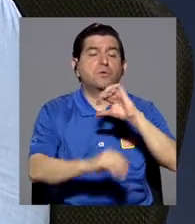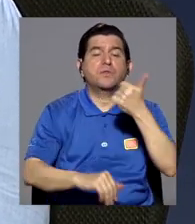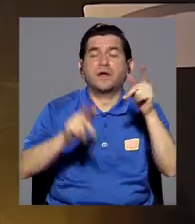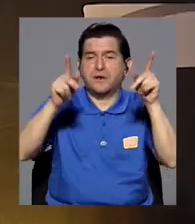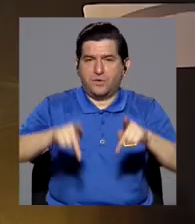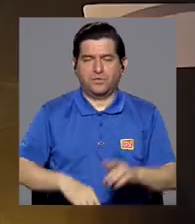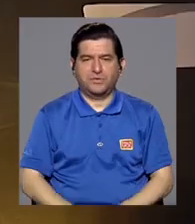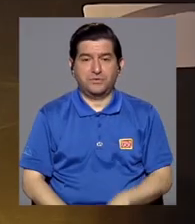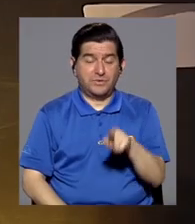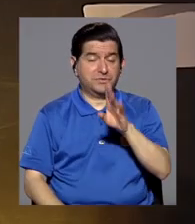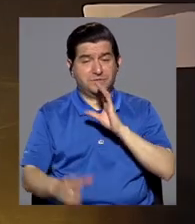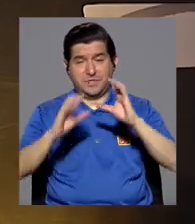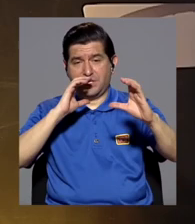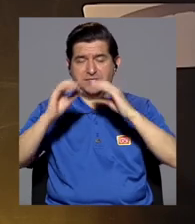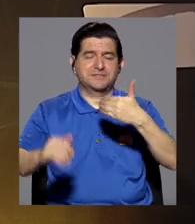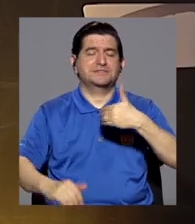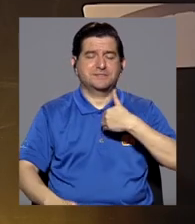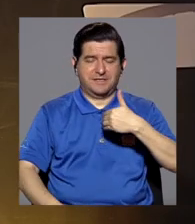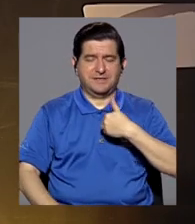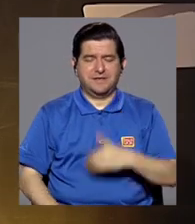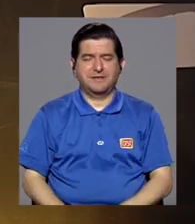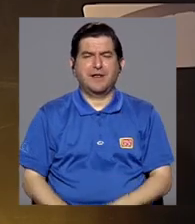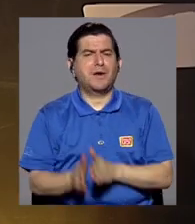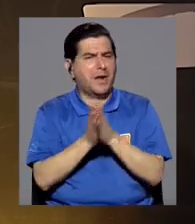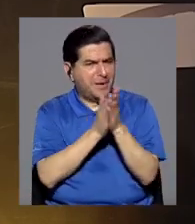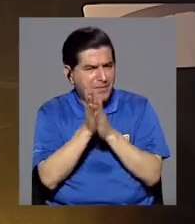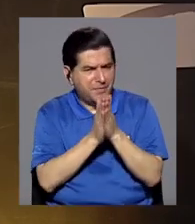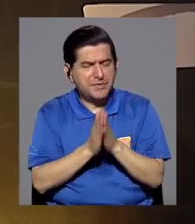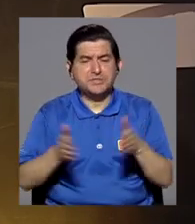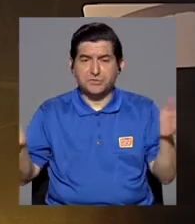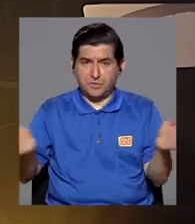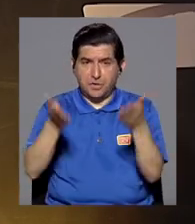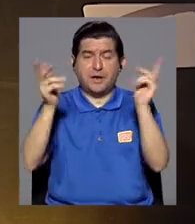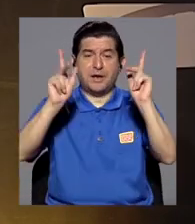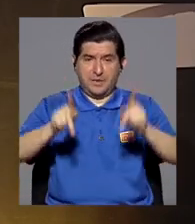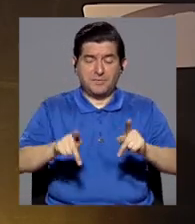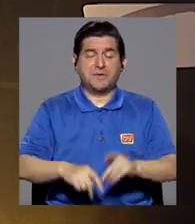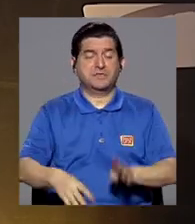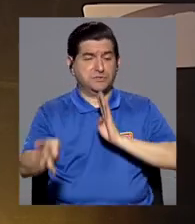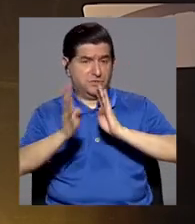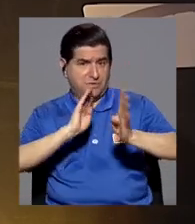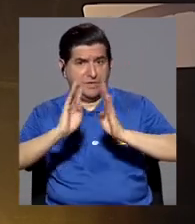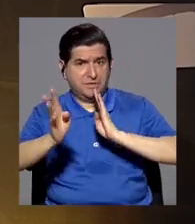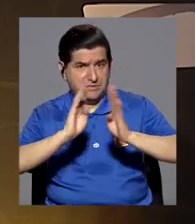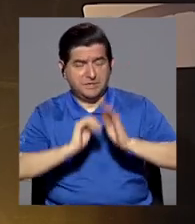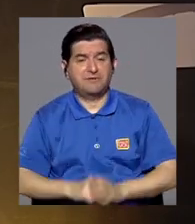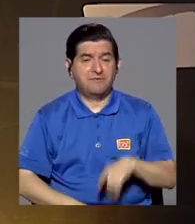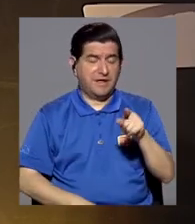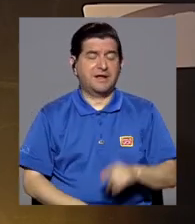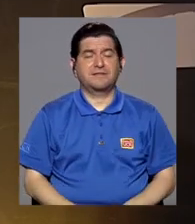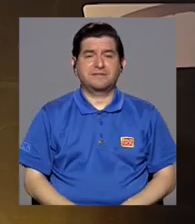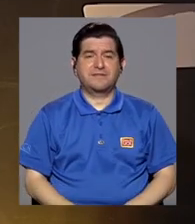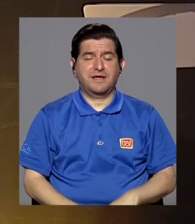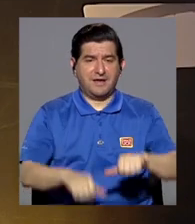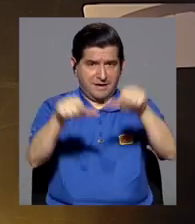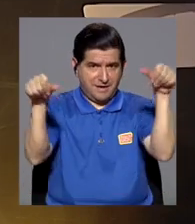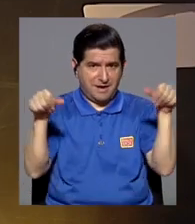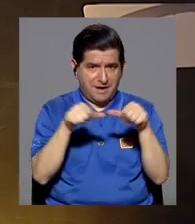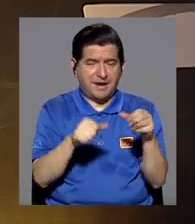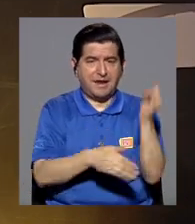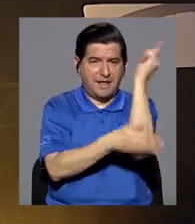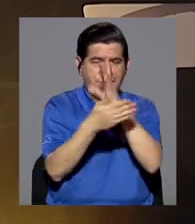ojalá que esta conversación que hemos tenido hoy templo llosa motive a otros a conversar más sobre esta disciplina y también